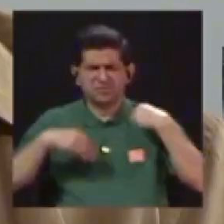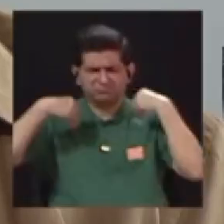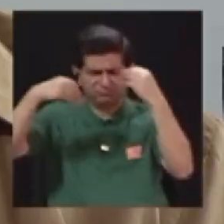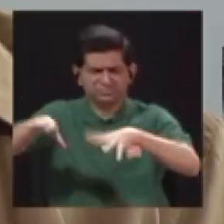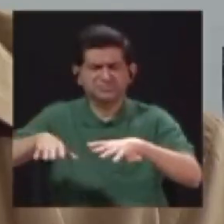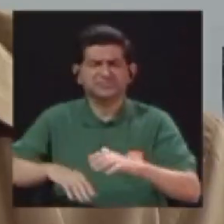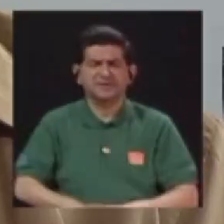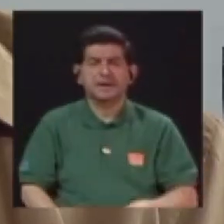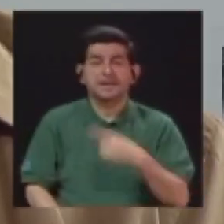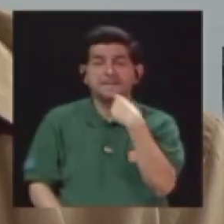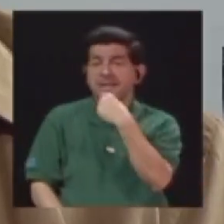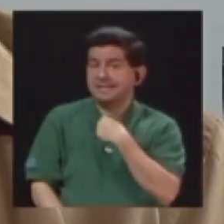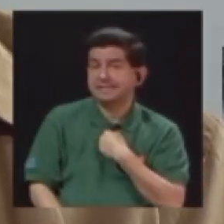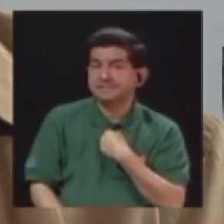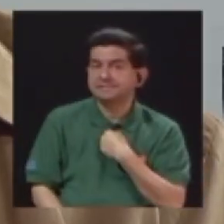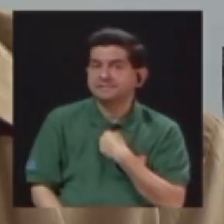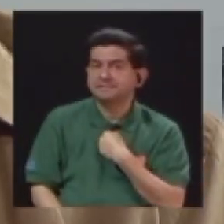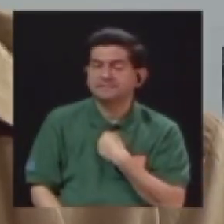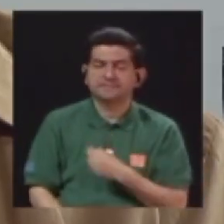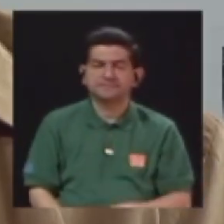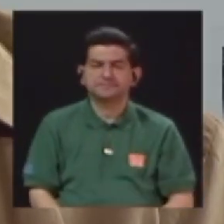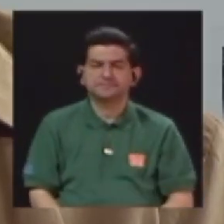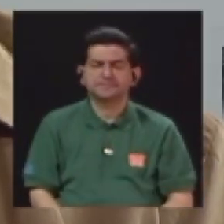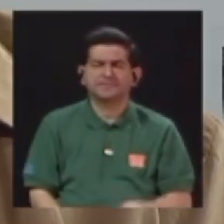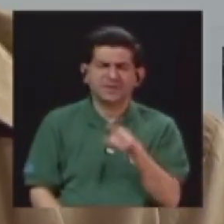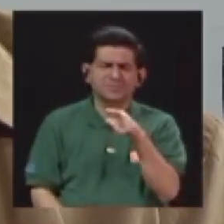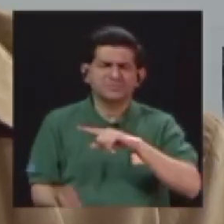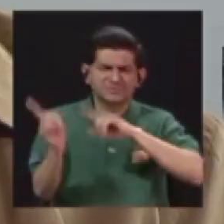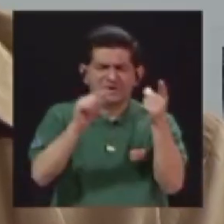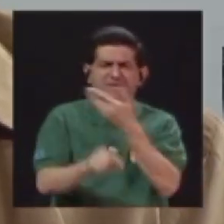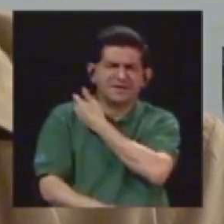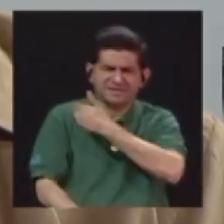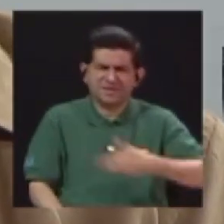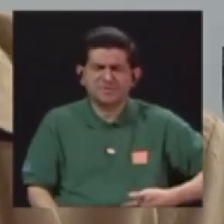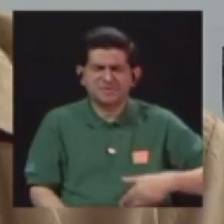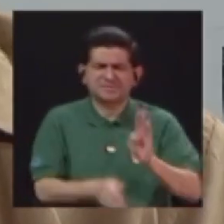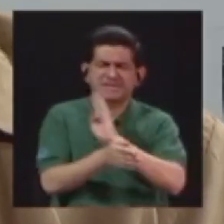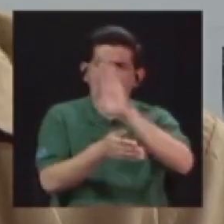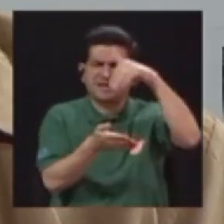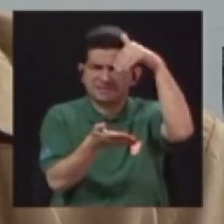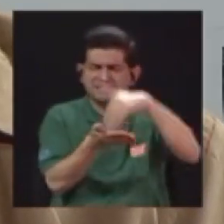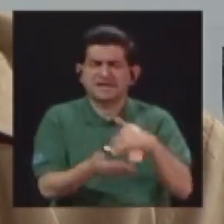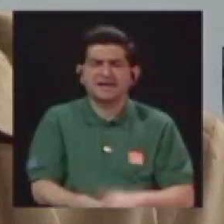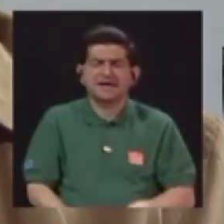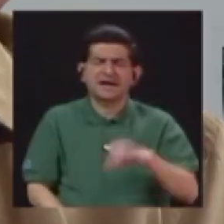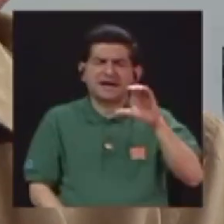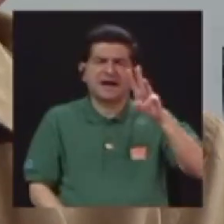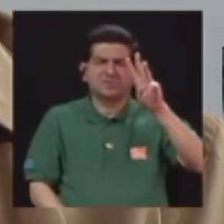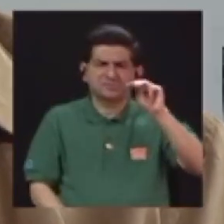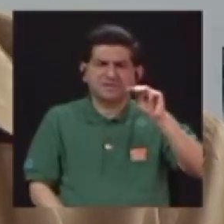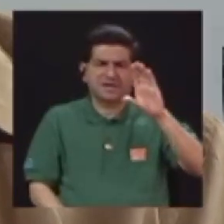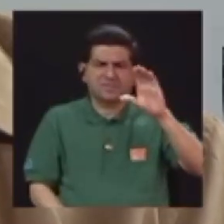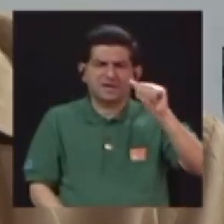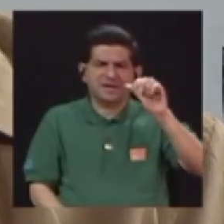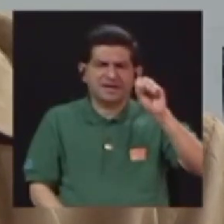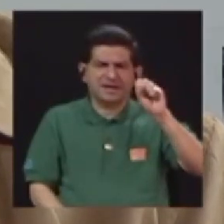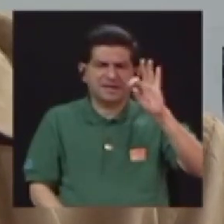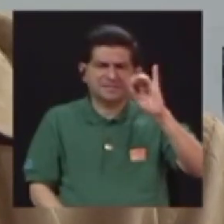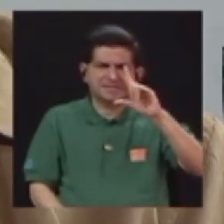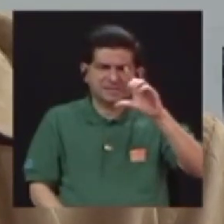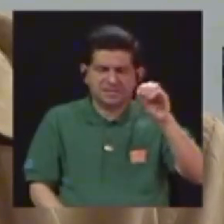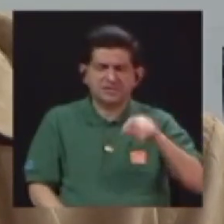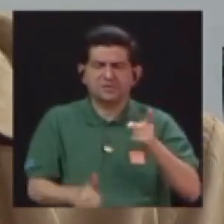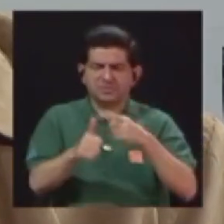Me sugirió que fuera a ser presidente del Banco Central, porque don Carlos Manuel Castillo, que lo había sido durante los 2 primeros